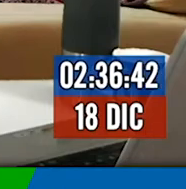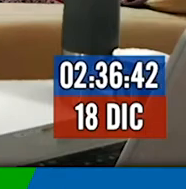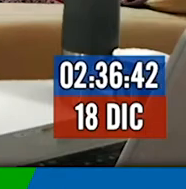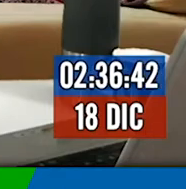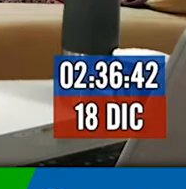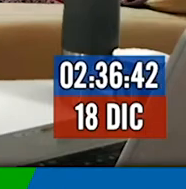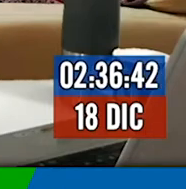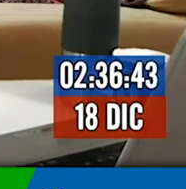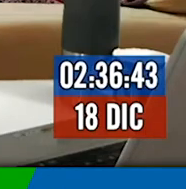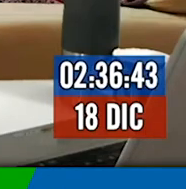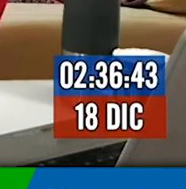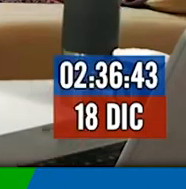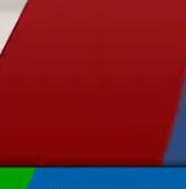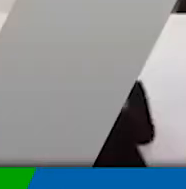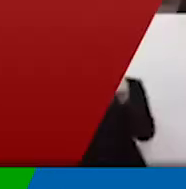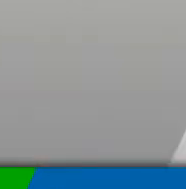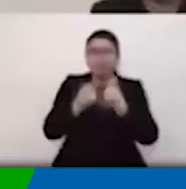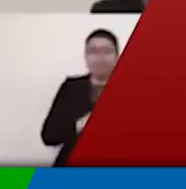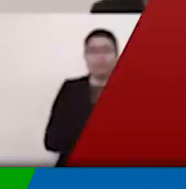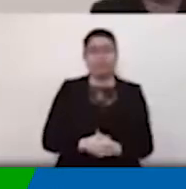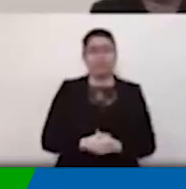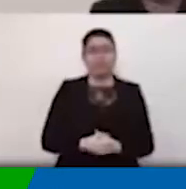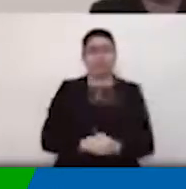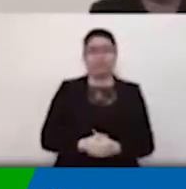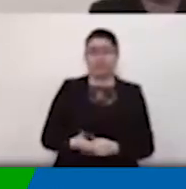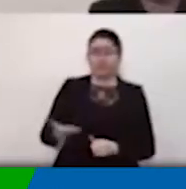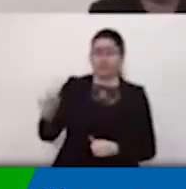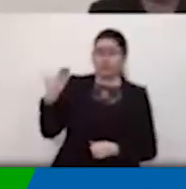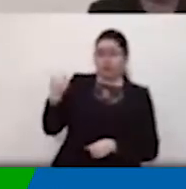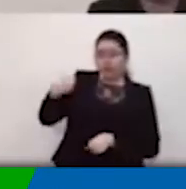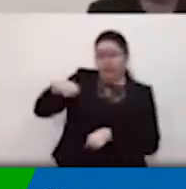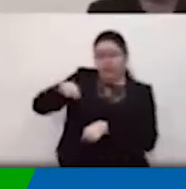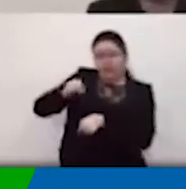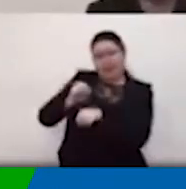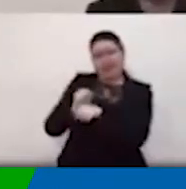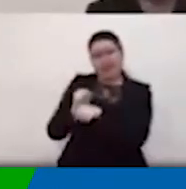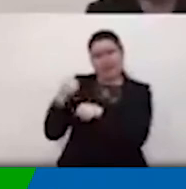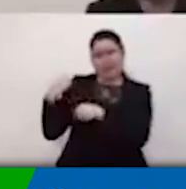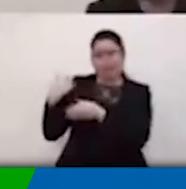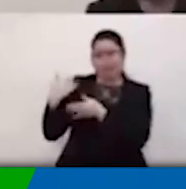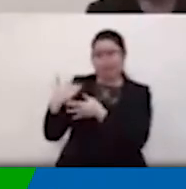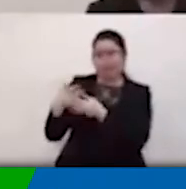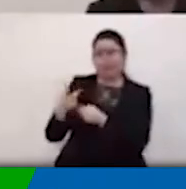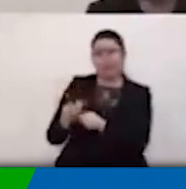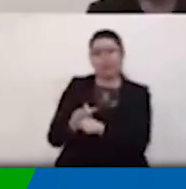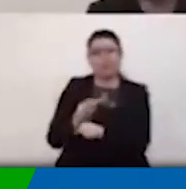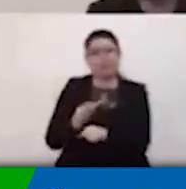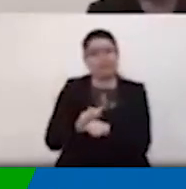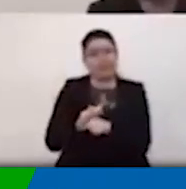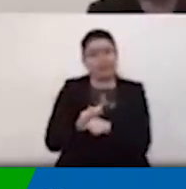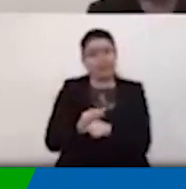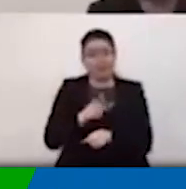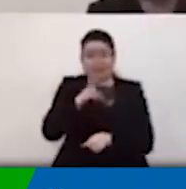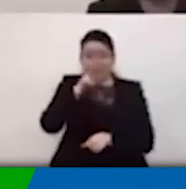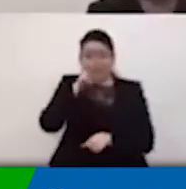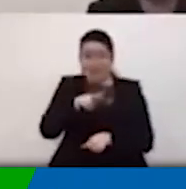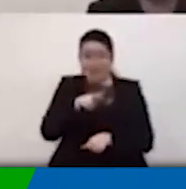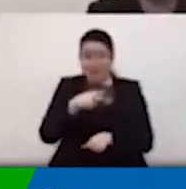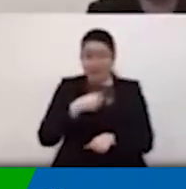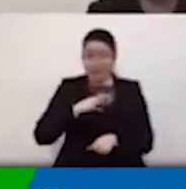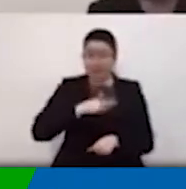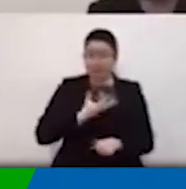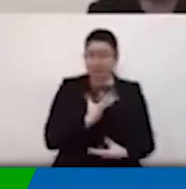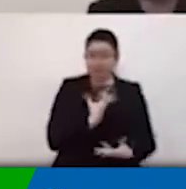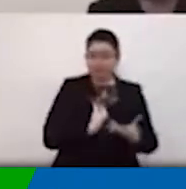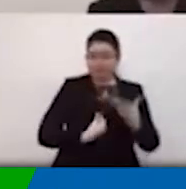contagio. Durante las últimas semanas hemos visto un crecimiento importante en el número